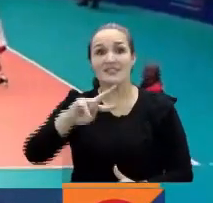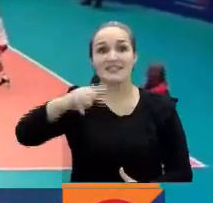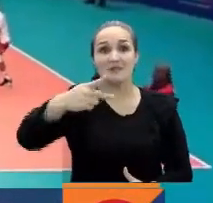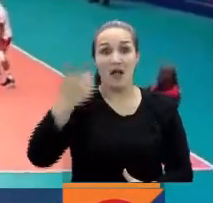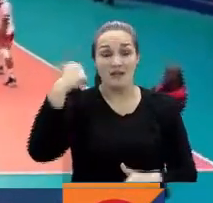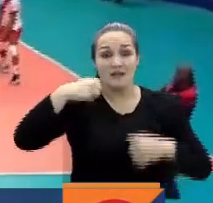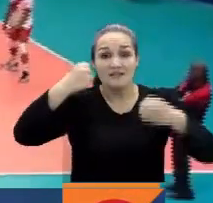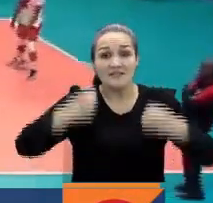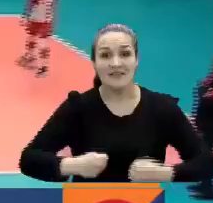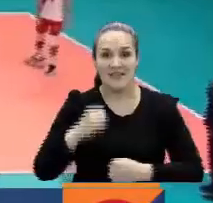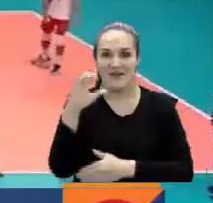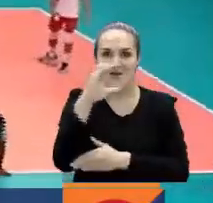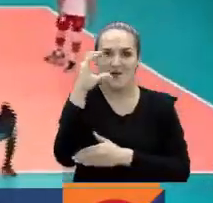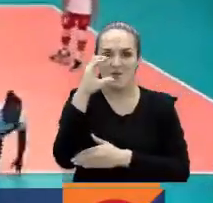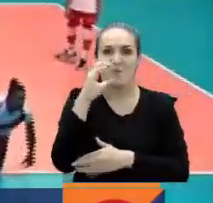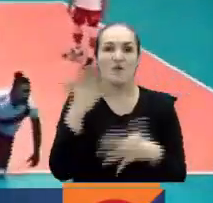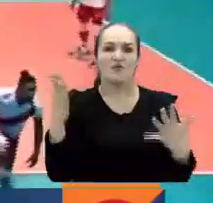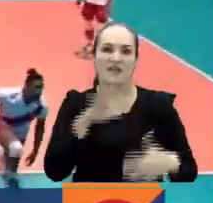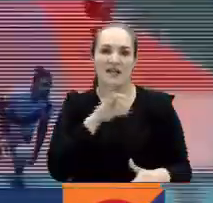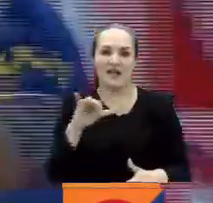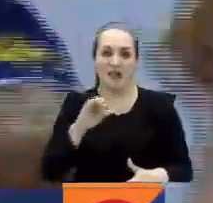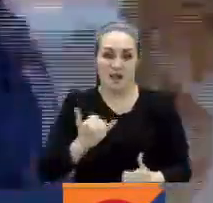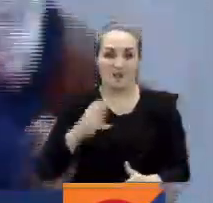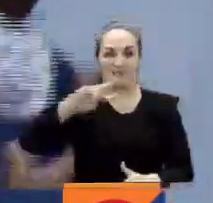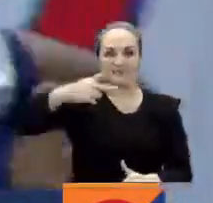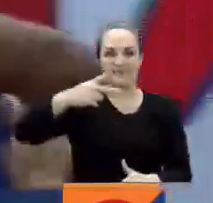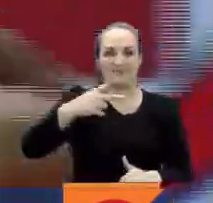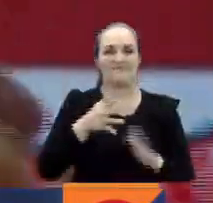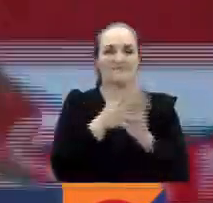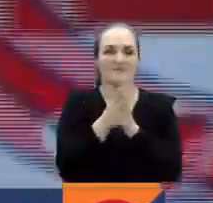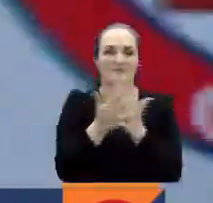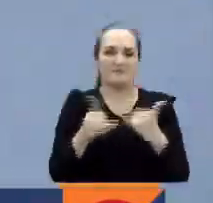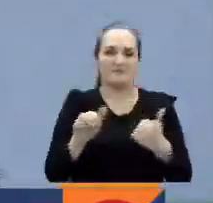local en la ciudad de Cali. Hasta acá, la actualidad deportiva.